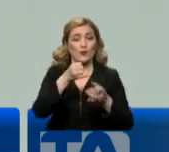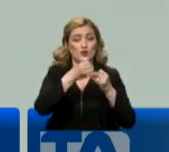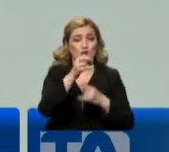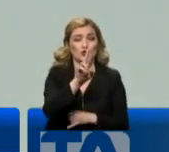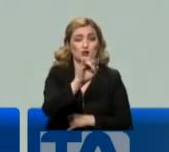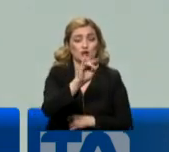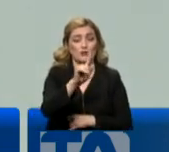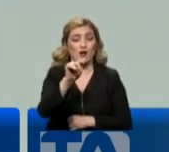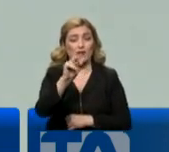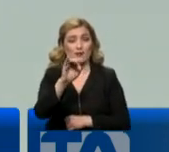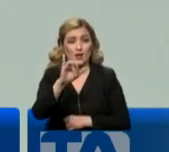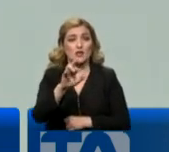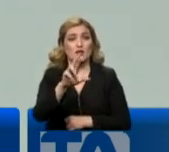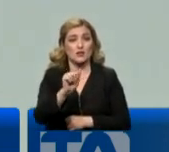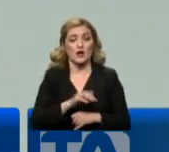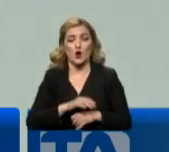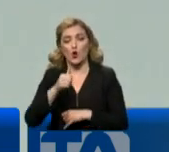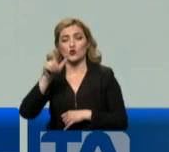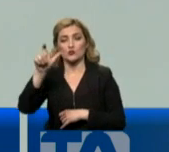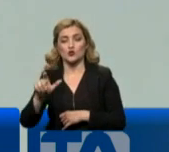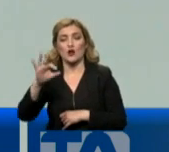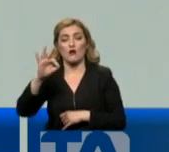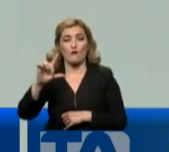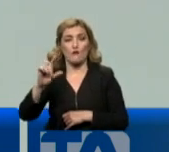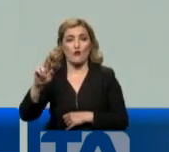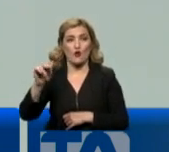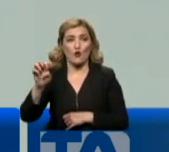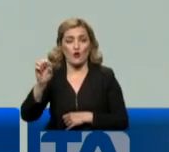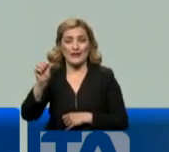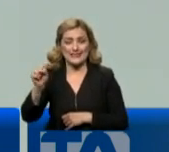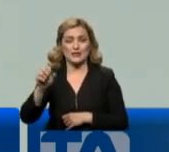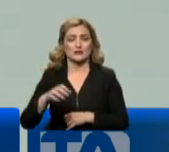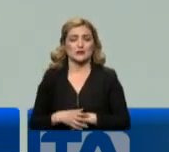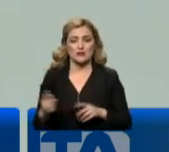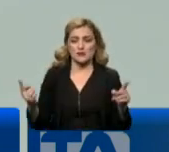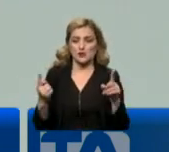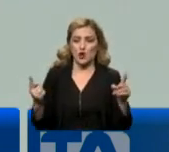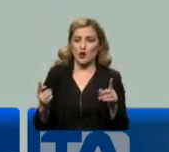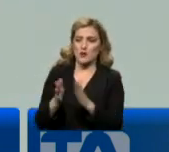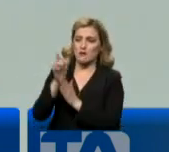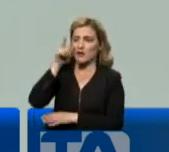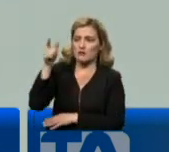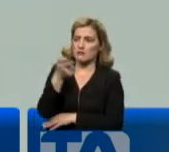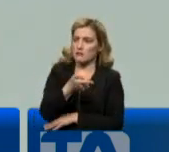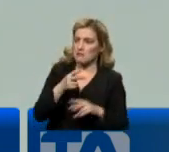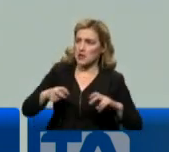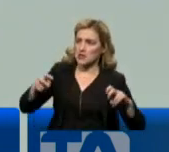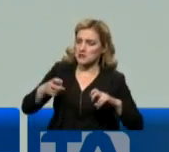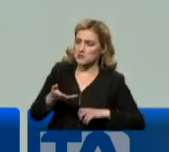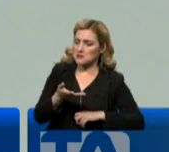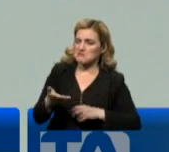apellido Rivadeneira y el nombre de un señor de apellido Flores. Y sobre ellos se solicitó a la Fiscalía, como